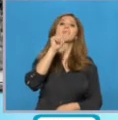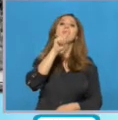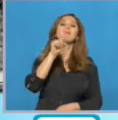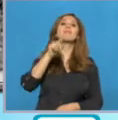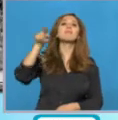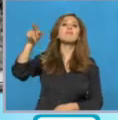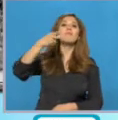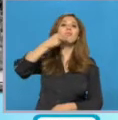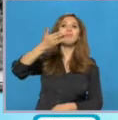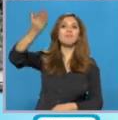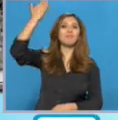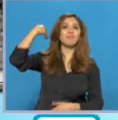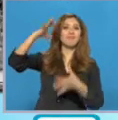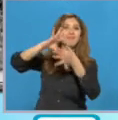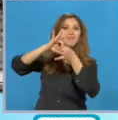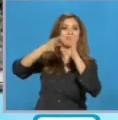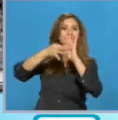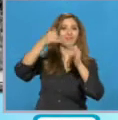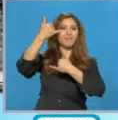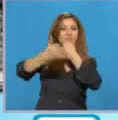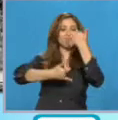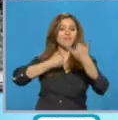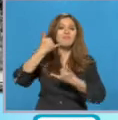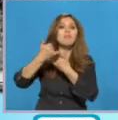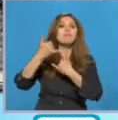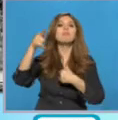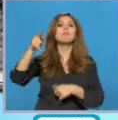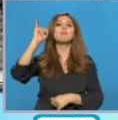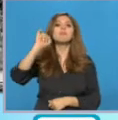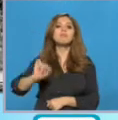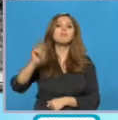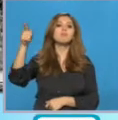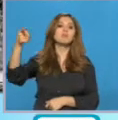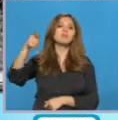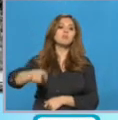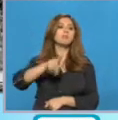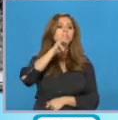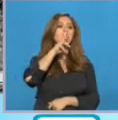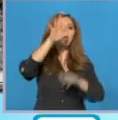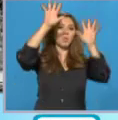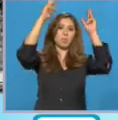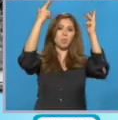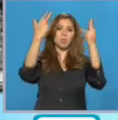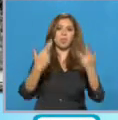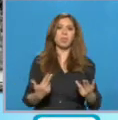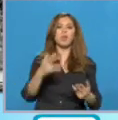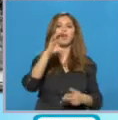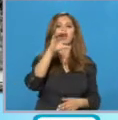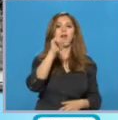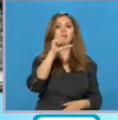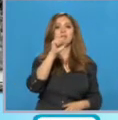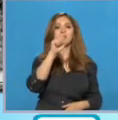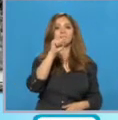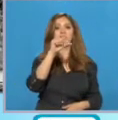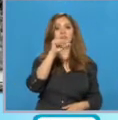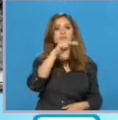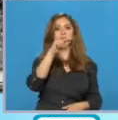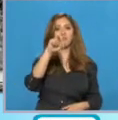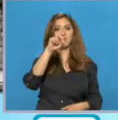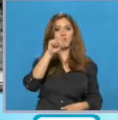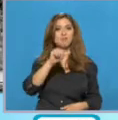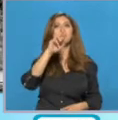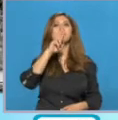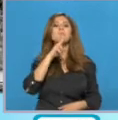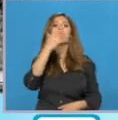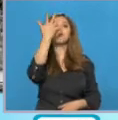Olimpiadas, entre ellas tomó la orden de la Castañeda, ¿no? Que fue la orden de derrumbar la Castañeda para construir en su lugar 5 psiquiátricos diferentes como